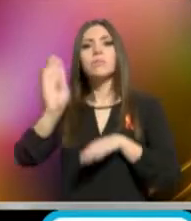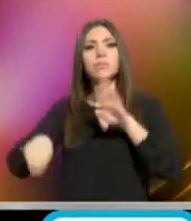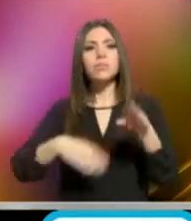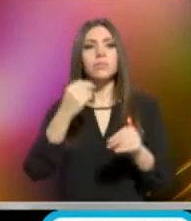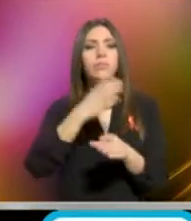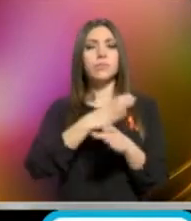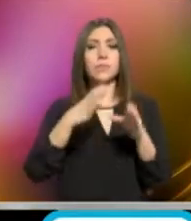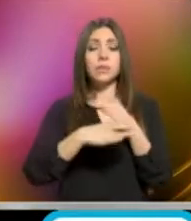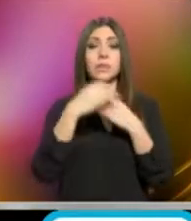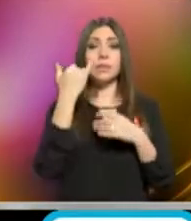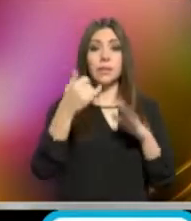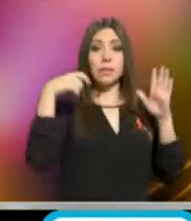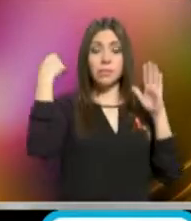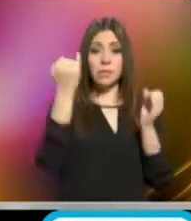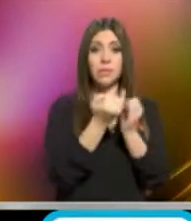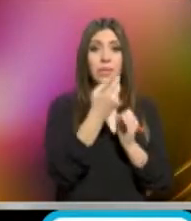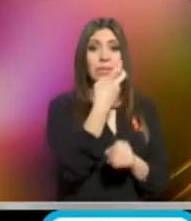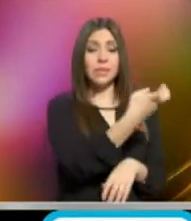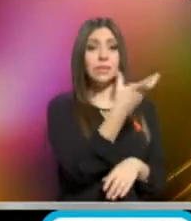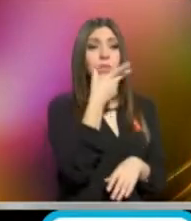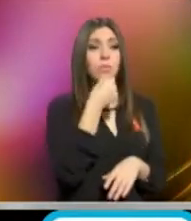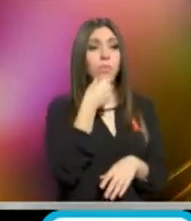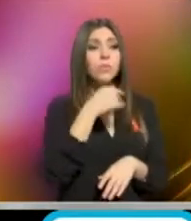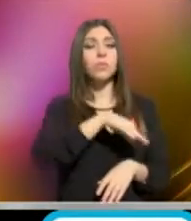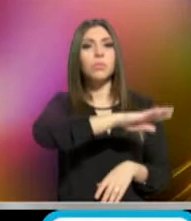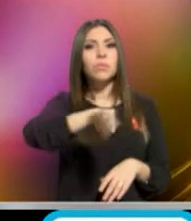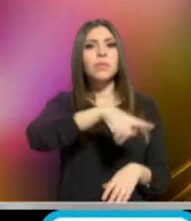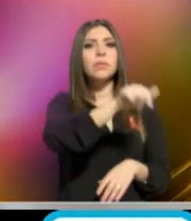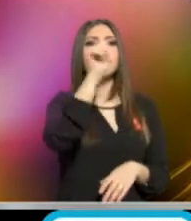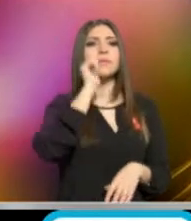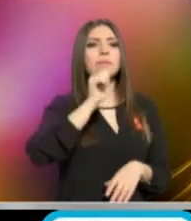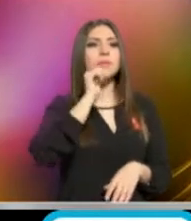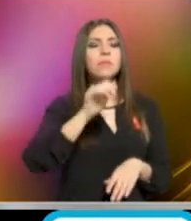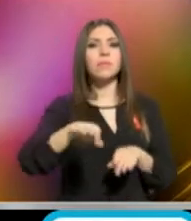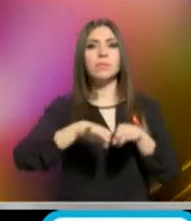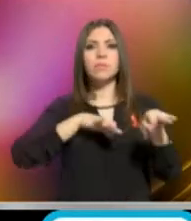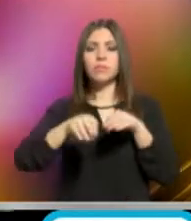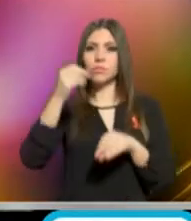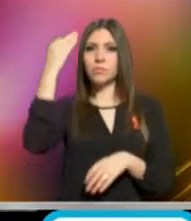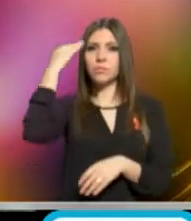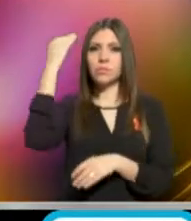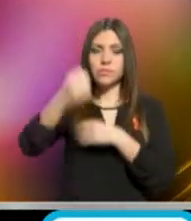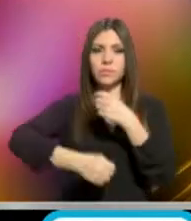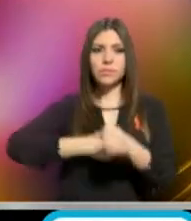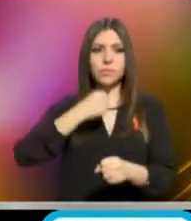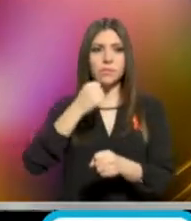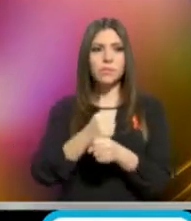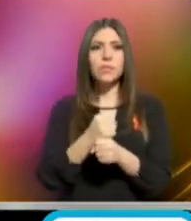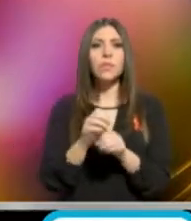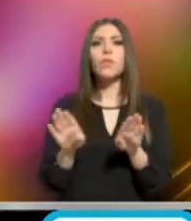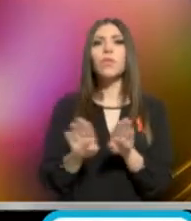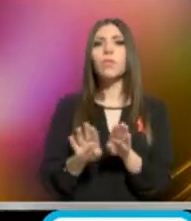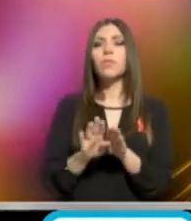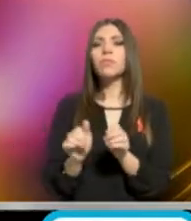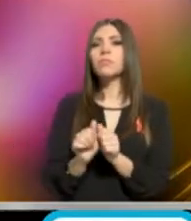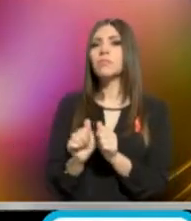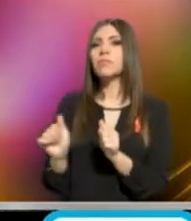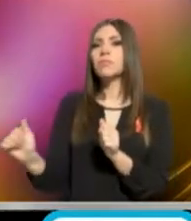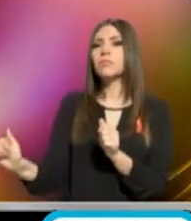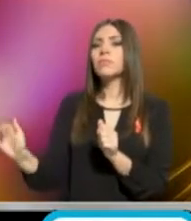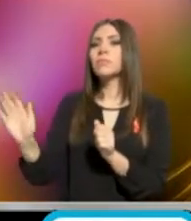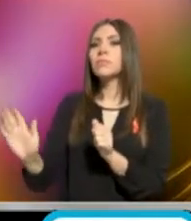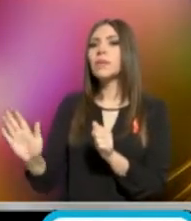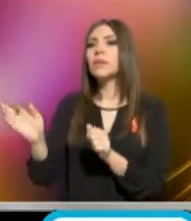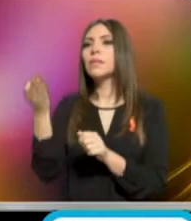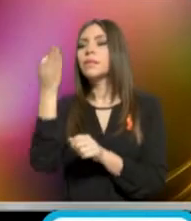algún momento de la película, como a él lo están buscando, como él siempre ha operado desde hace algunos años muy a la orilla entre lo